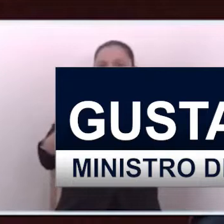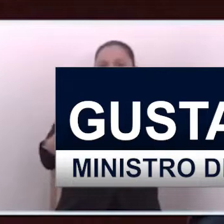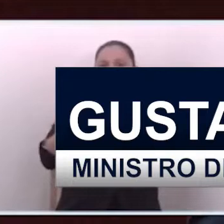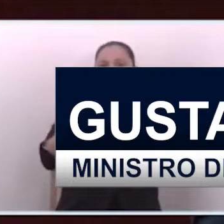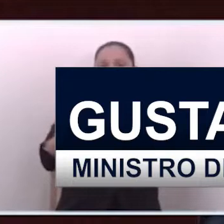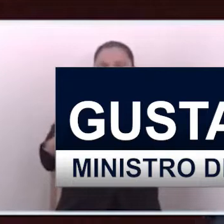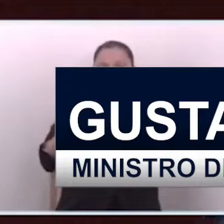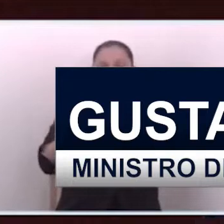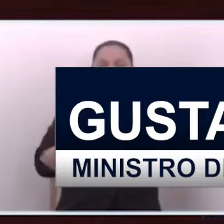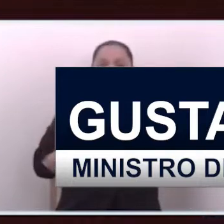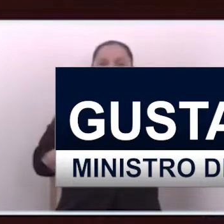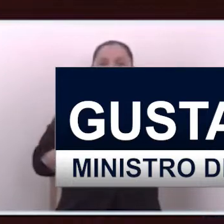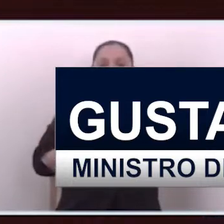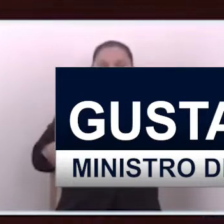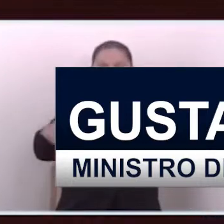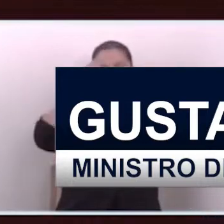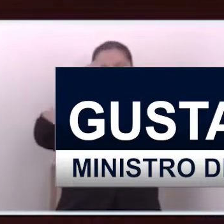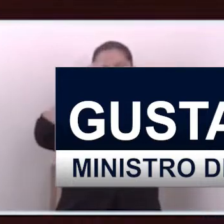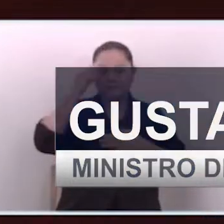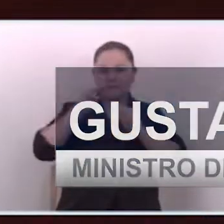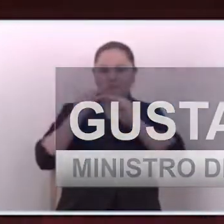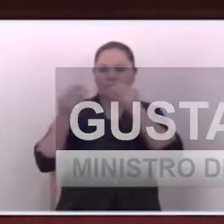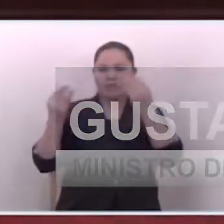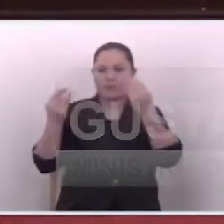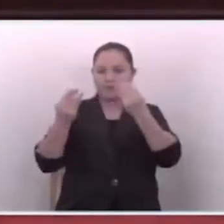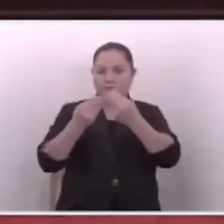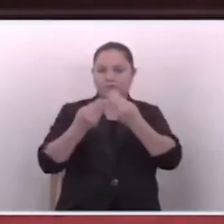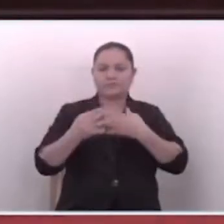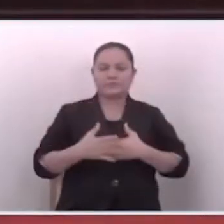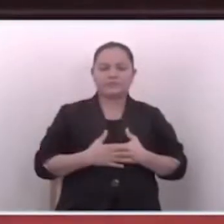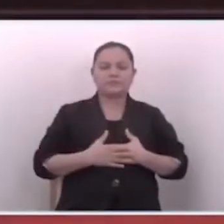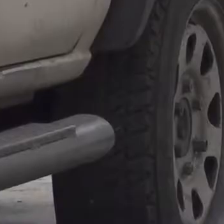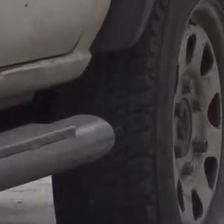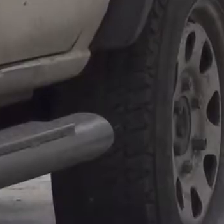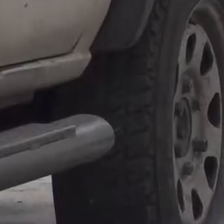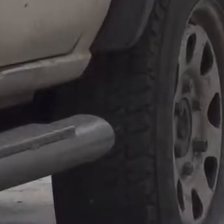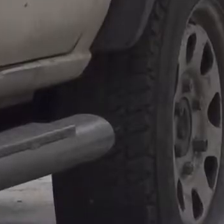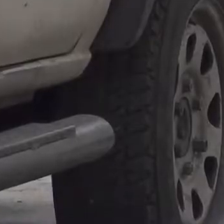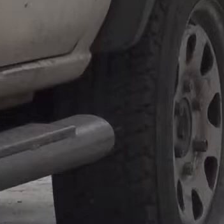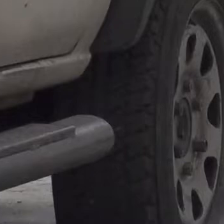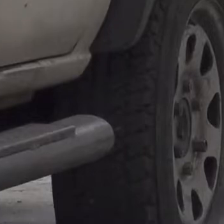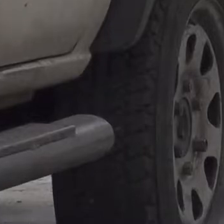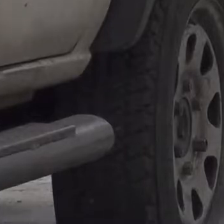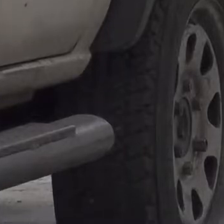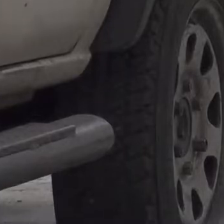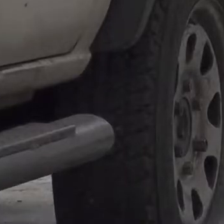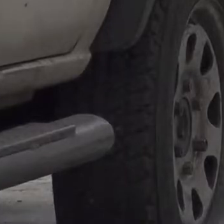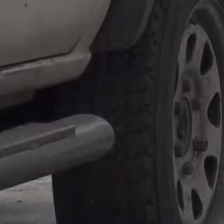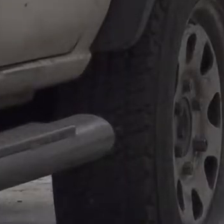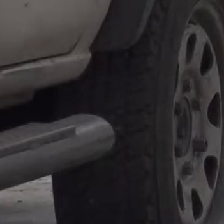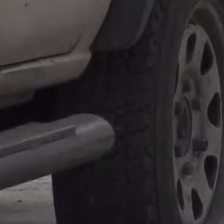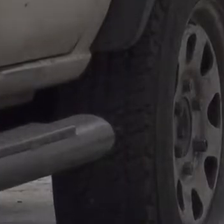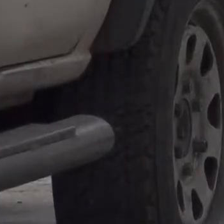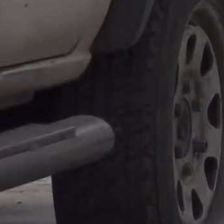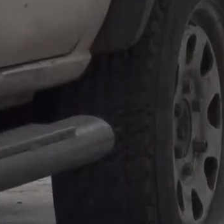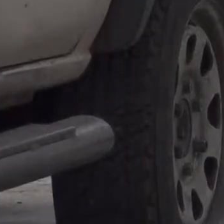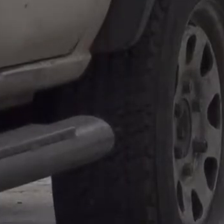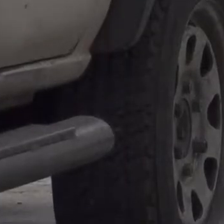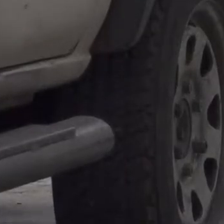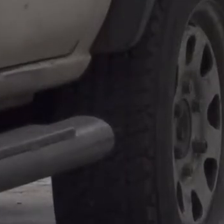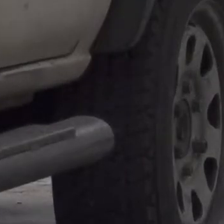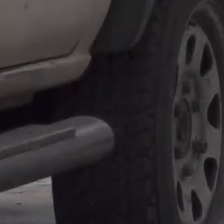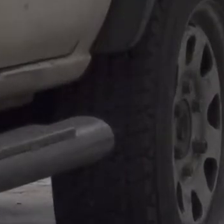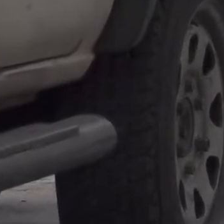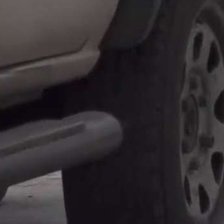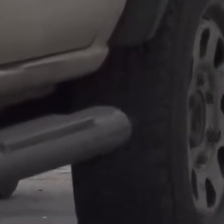estructuras terroristas conocidas como maras o pandillas. Aseguró que con la captura de miles de pandilleros que